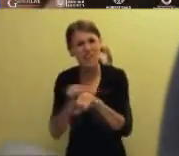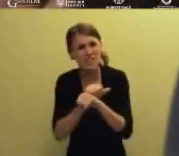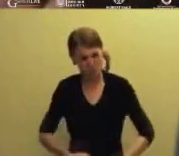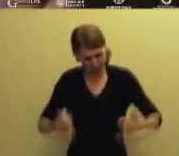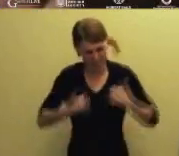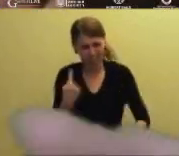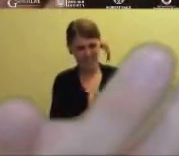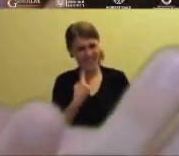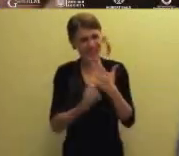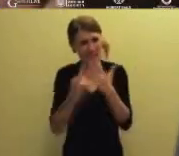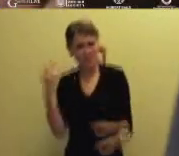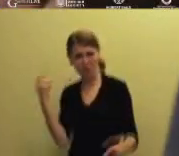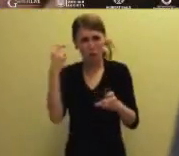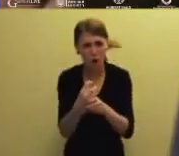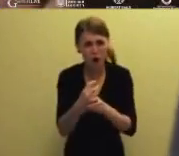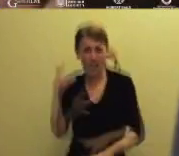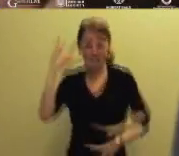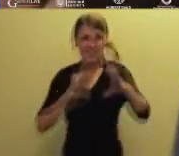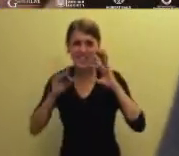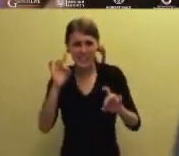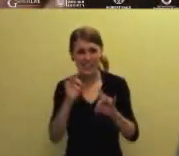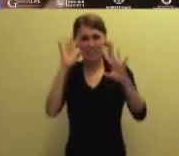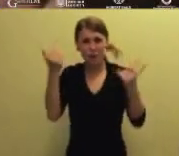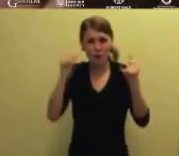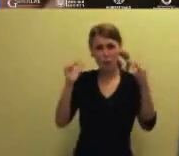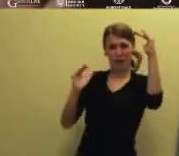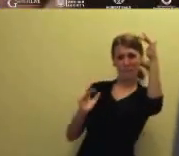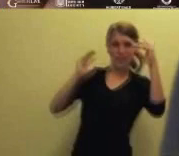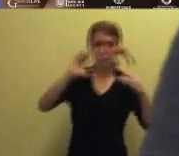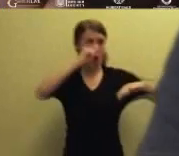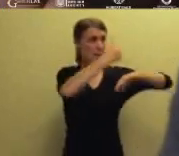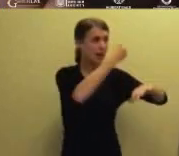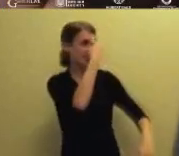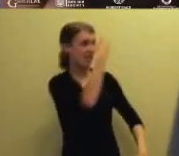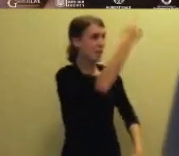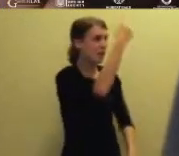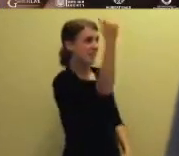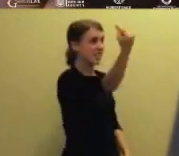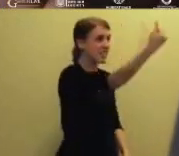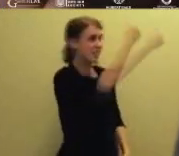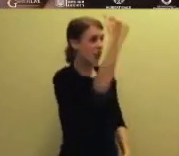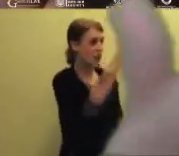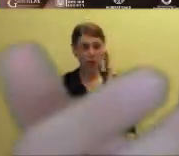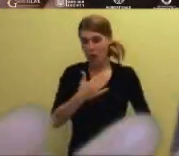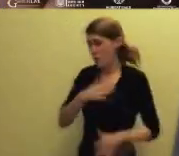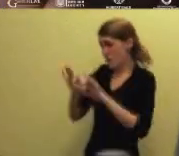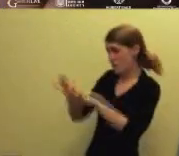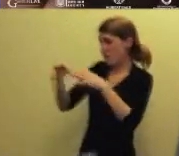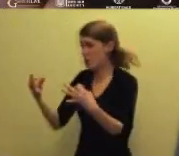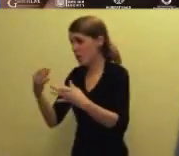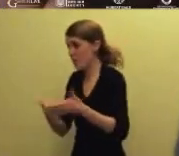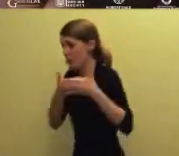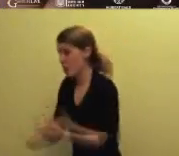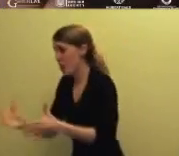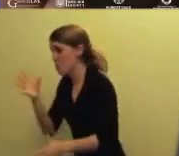de sordos mundo bueno pues te jodes básicamente o lo aprendes porque nadie te va a traducir nada voy a meter lo mejor es todo